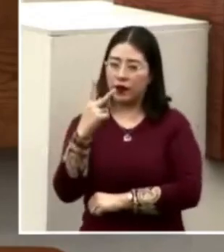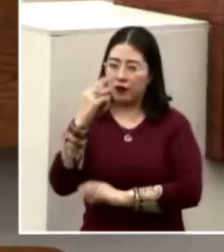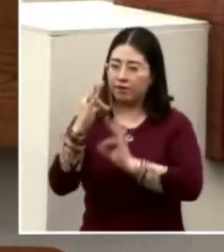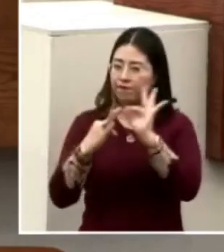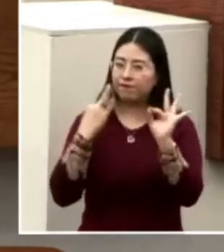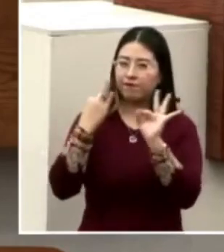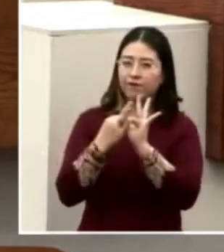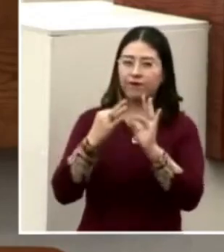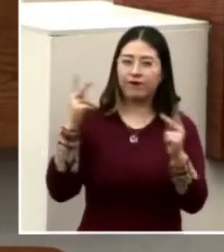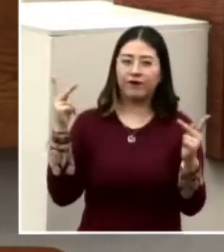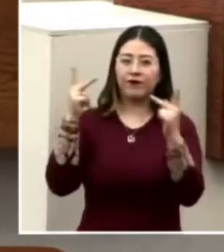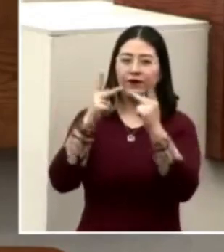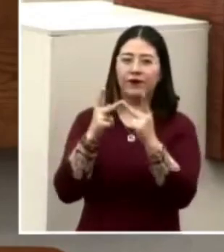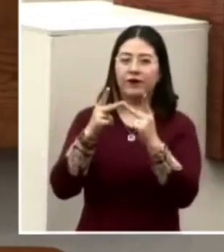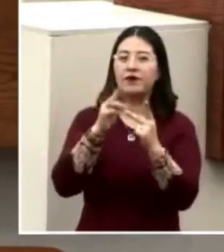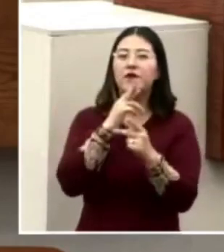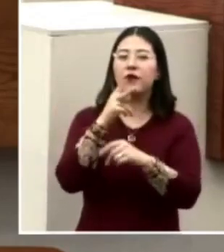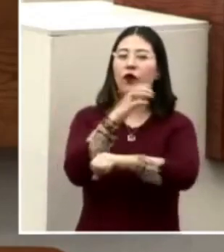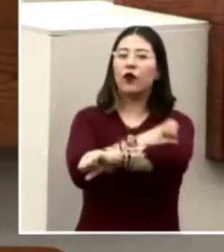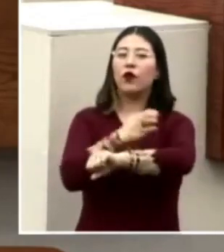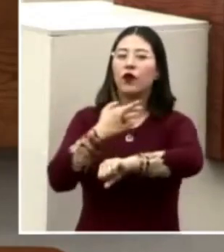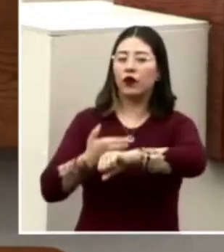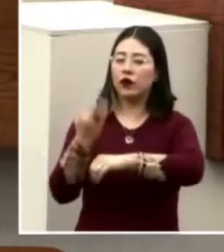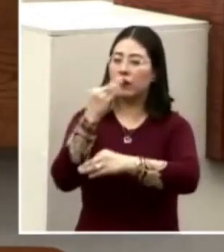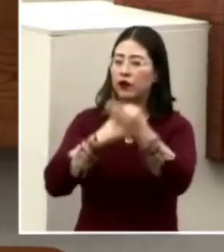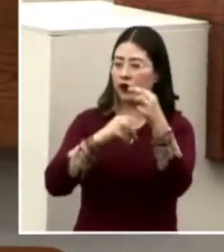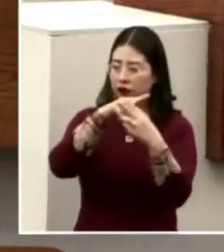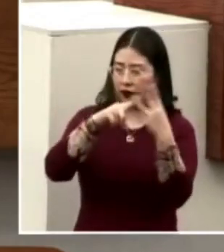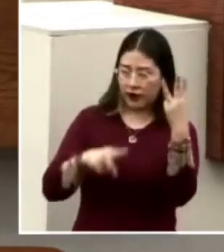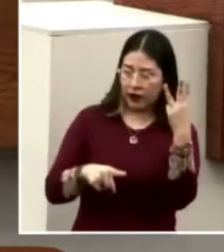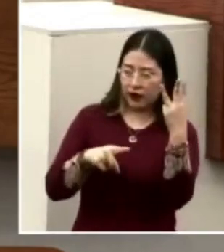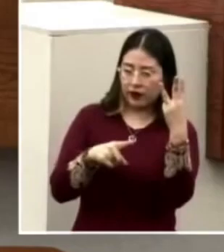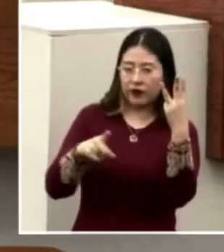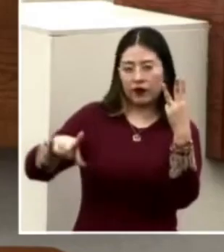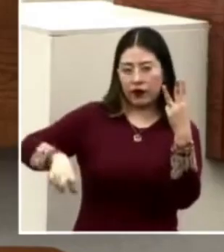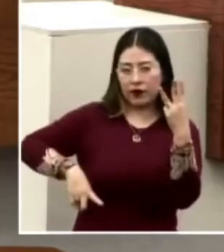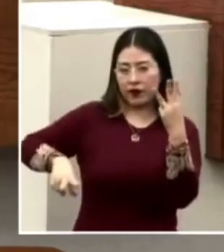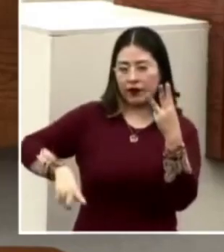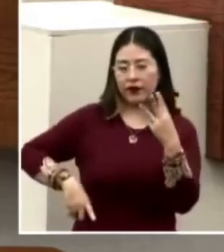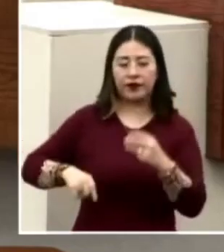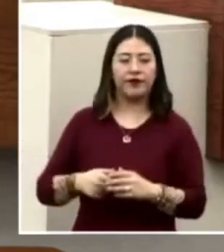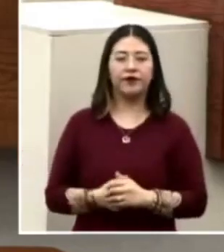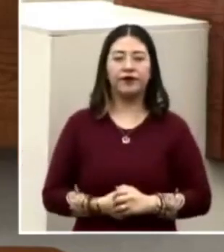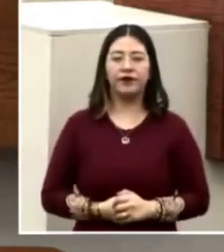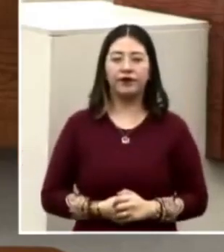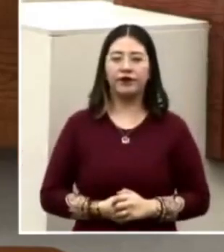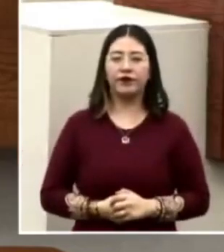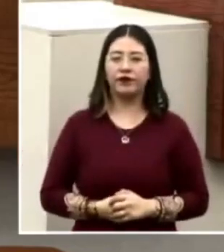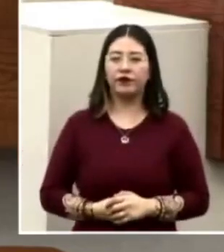coordinación entre esos 3 órdenes, o entre esos 3 entes